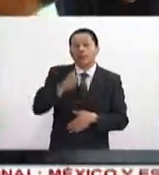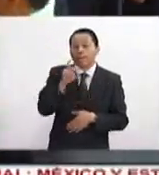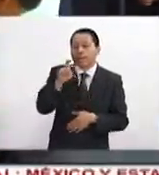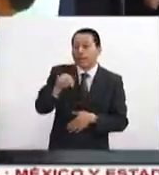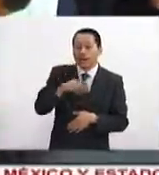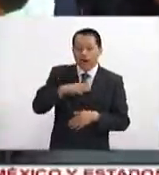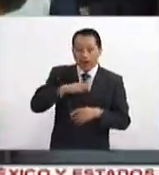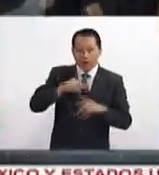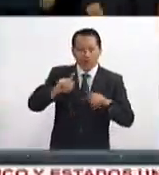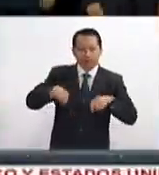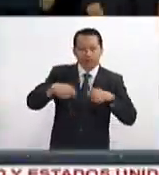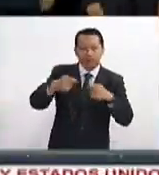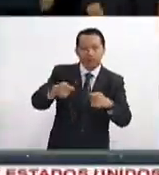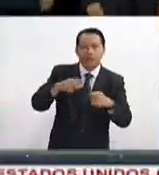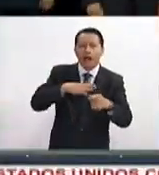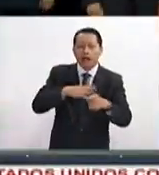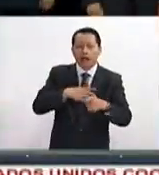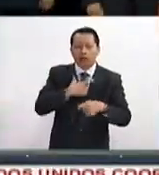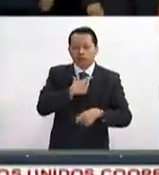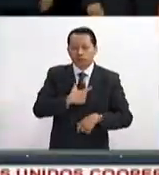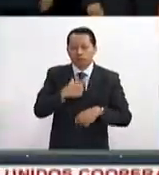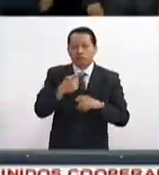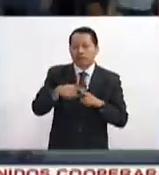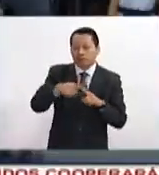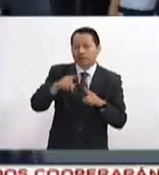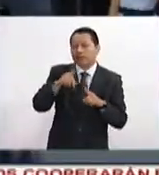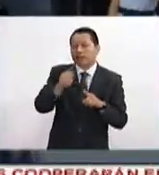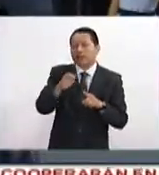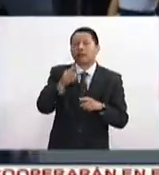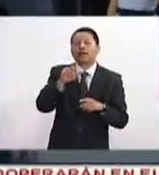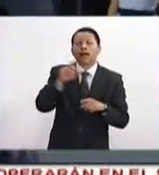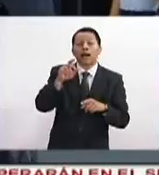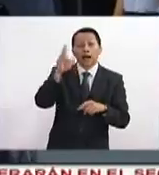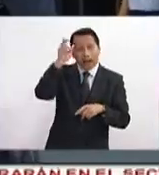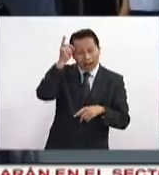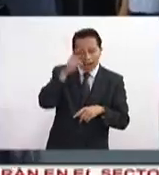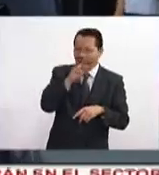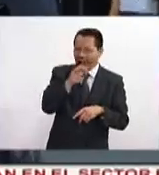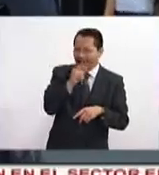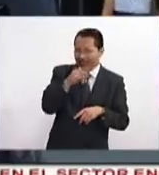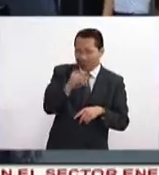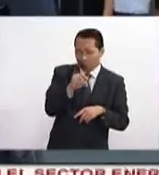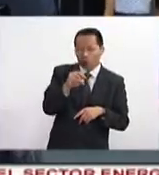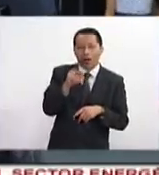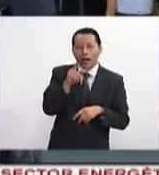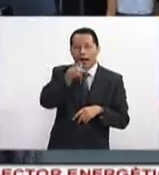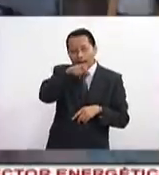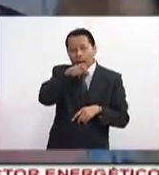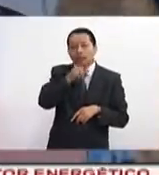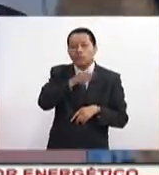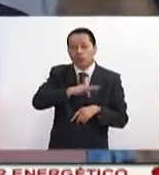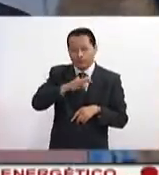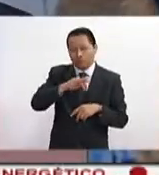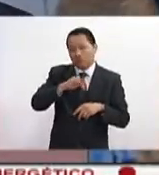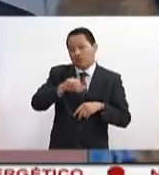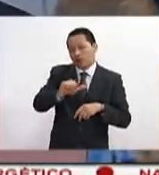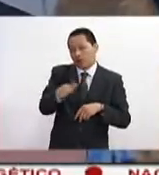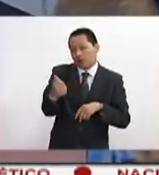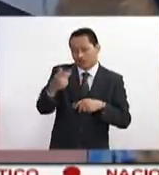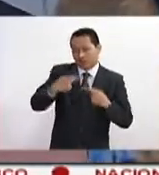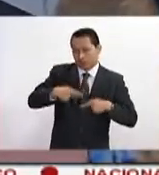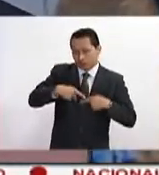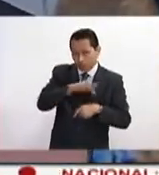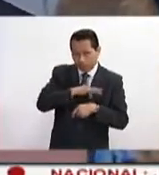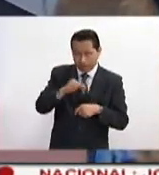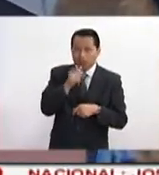la condecoración Caballero Águila a familiares de 11 policías federales caídos en cumplimiento de su deber. El presidente recordó